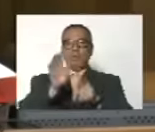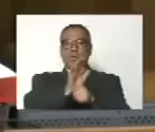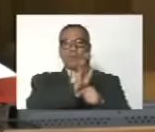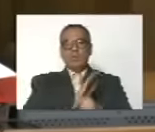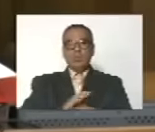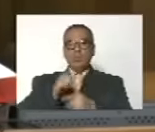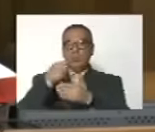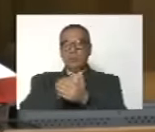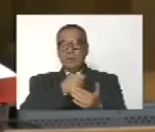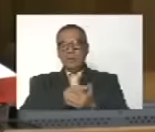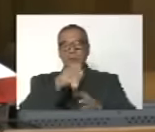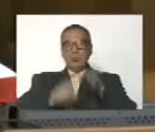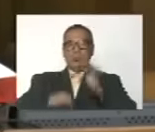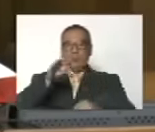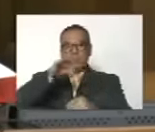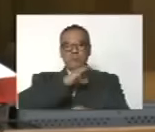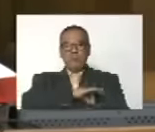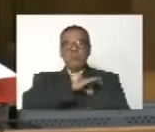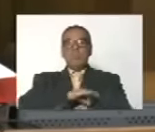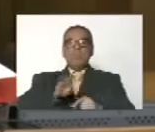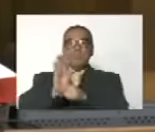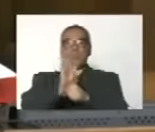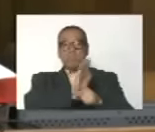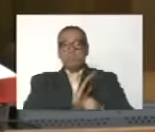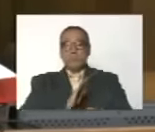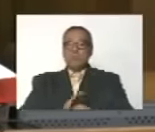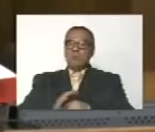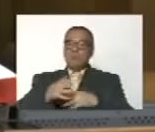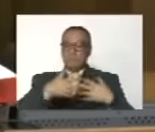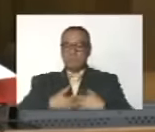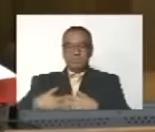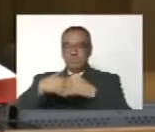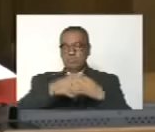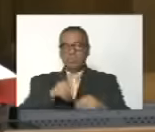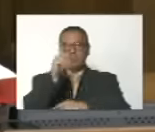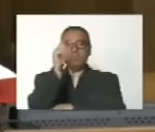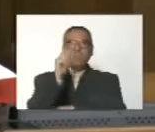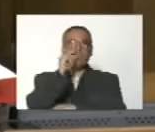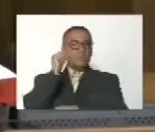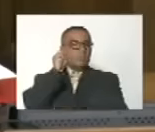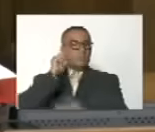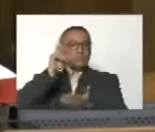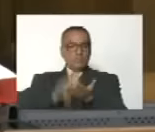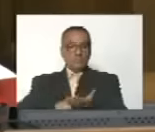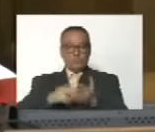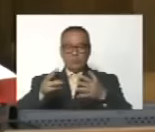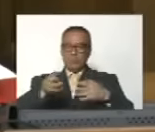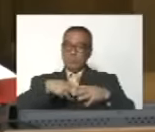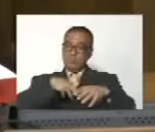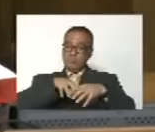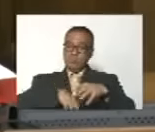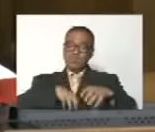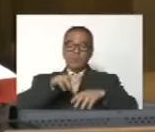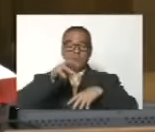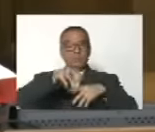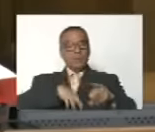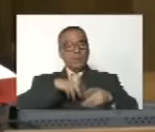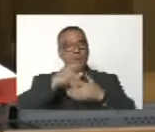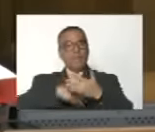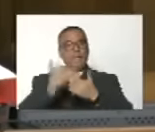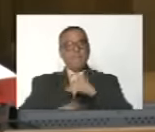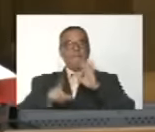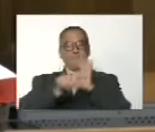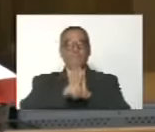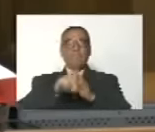de las pensiones de seguridad social frente al bloqueo imperialista. Las diputadas y los diputados aprobaron la urgencia reglamentaria del mencionado proyecto